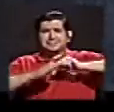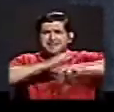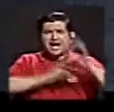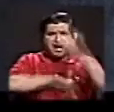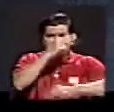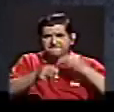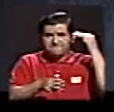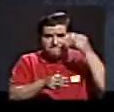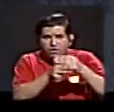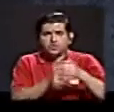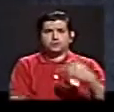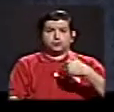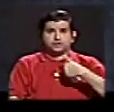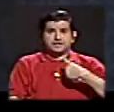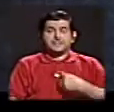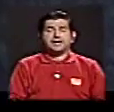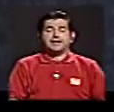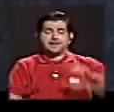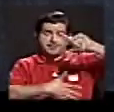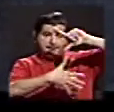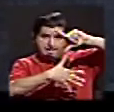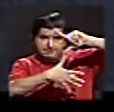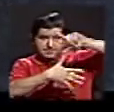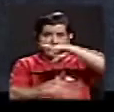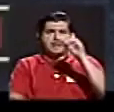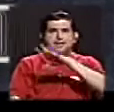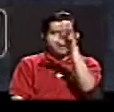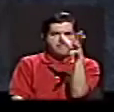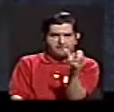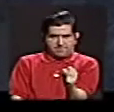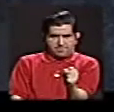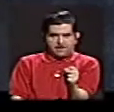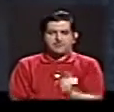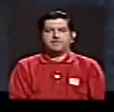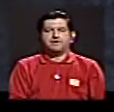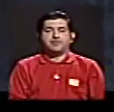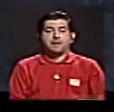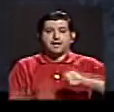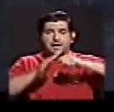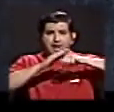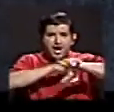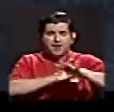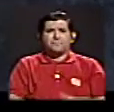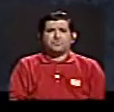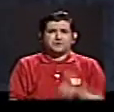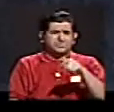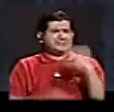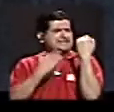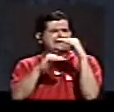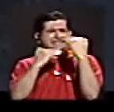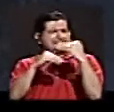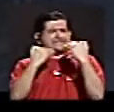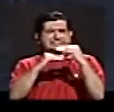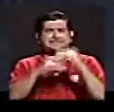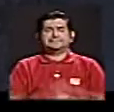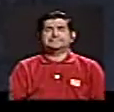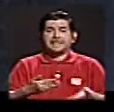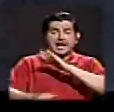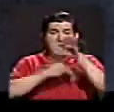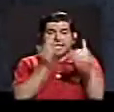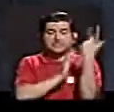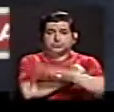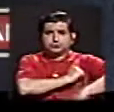en el mundo se encuentran en América Latina y en África, donde el aborto está altamente restringido en casi